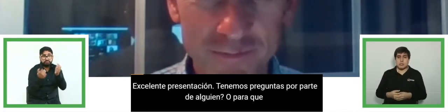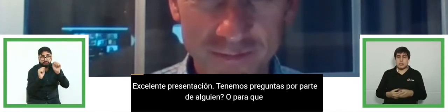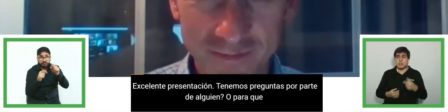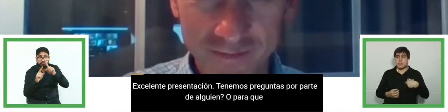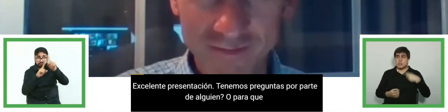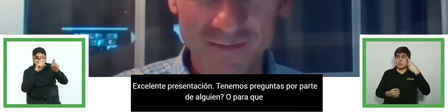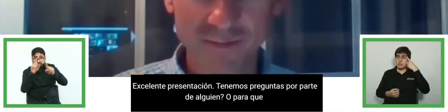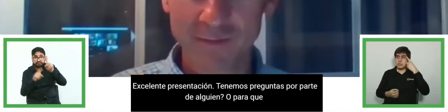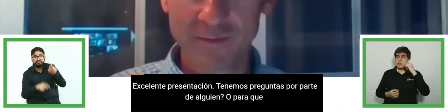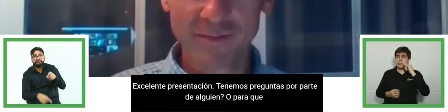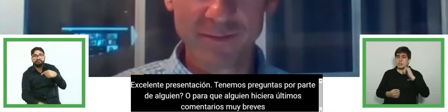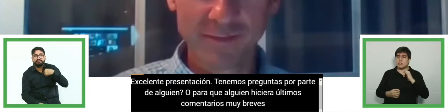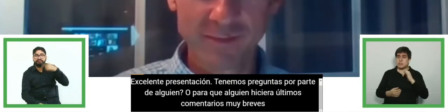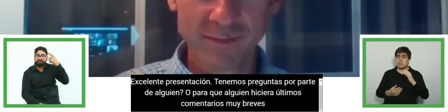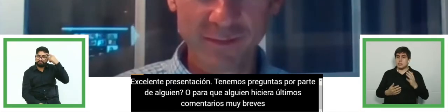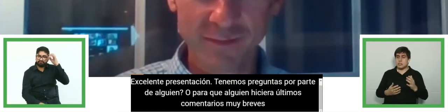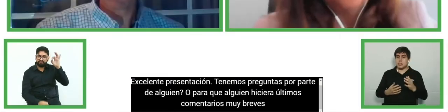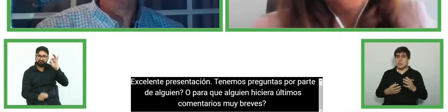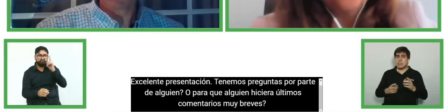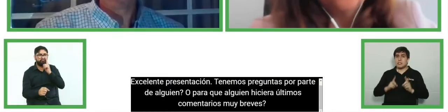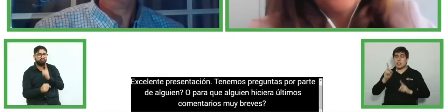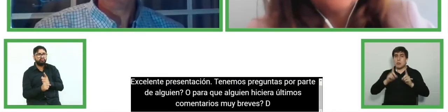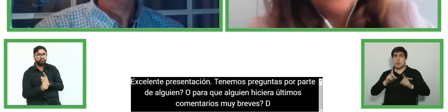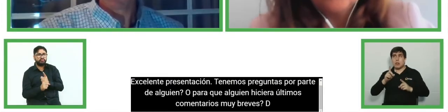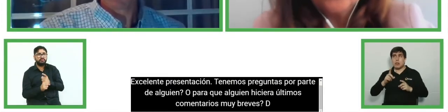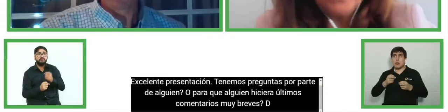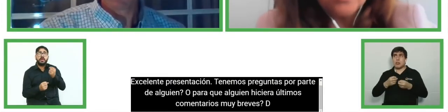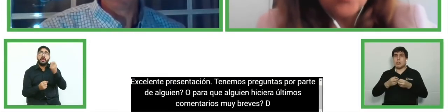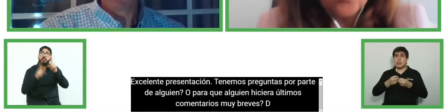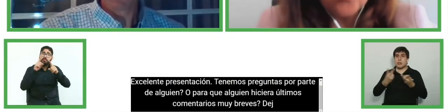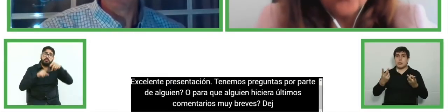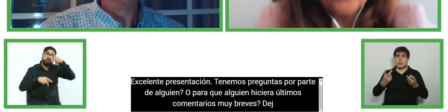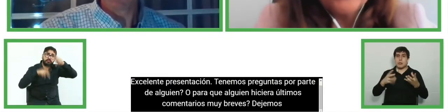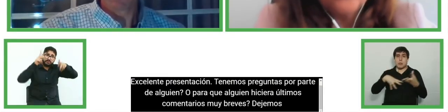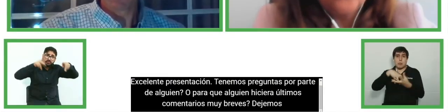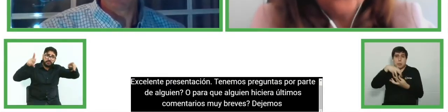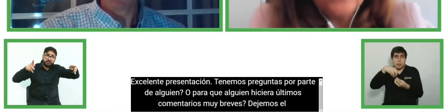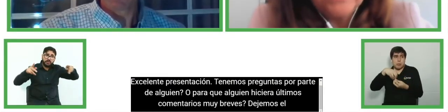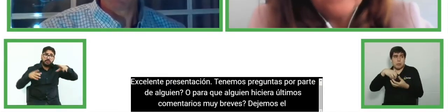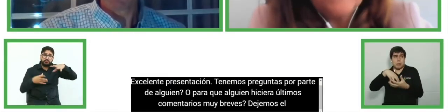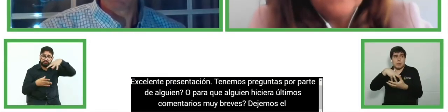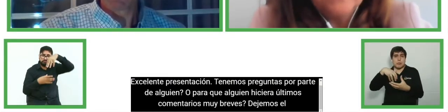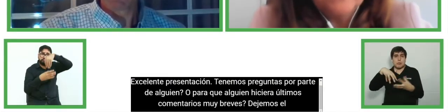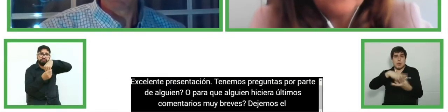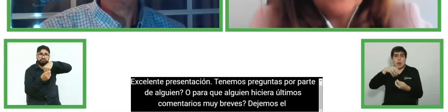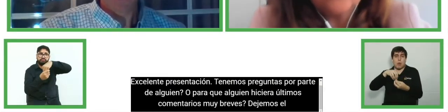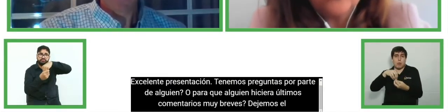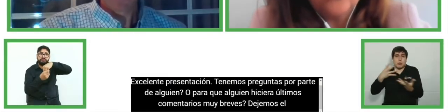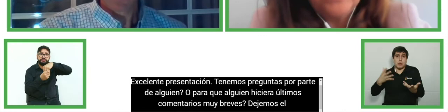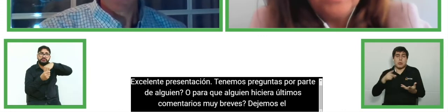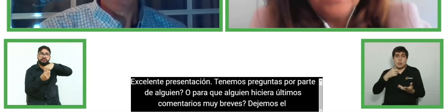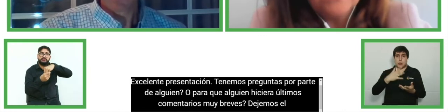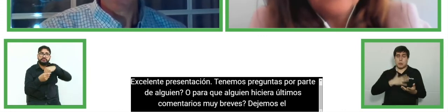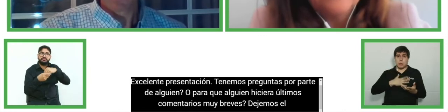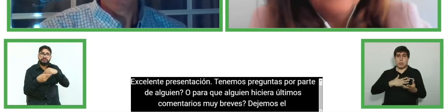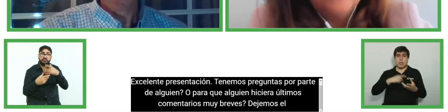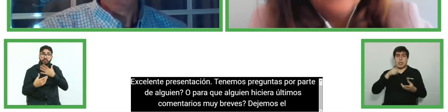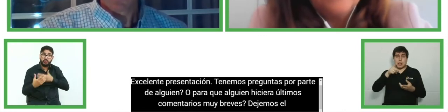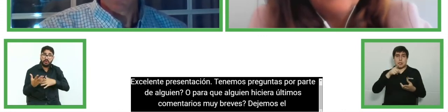que dejemos el espacio por si alguien quiere hacer algún cierre, o no sé si tú directamente, Ricardo, te